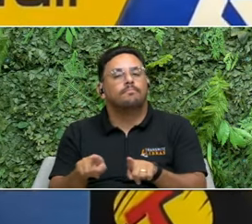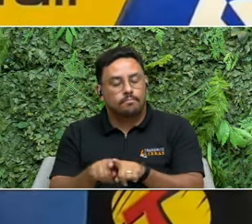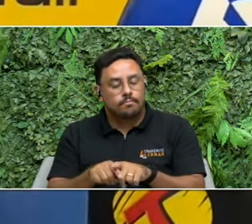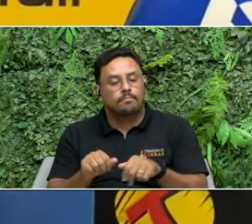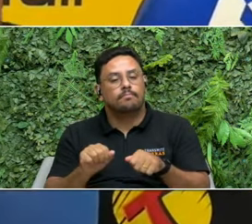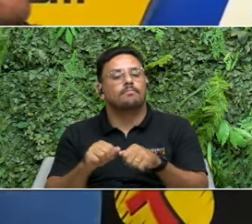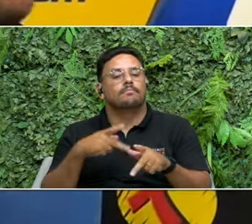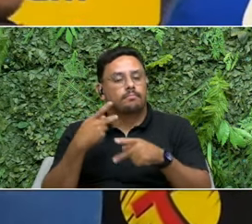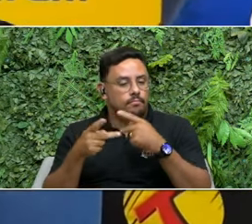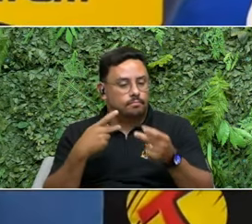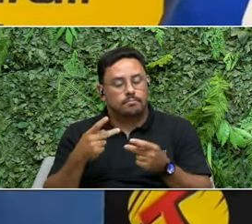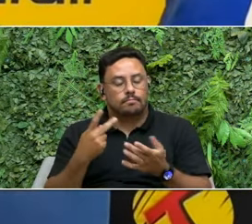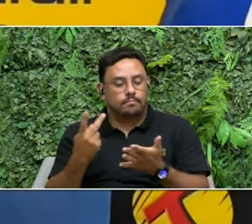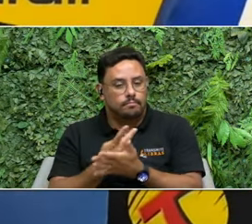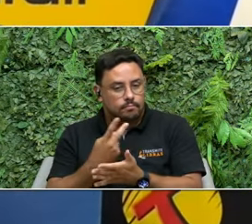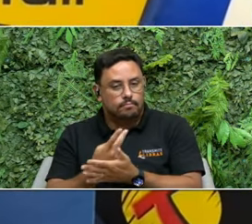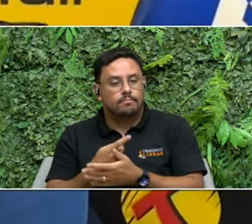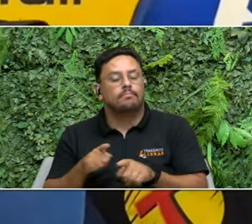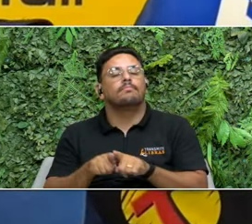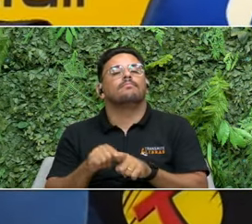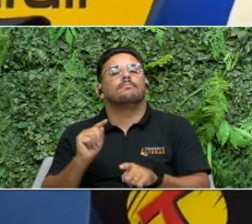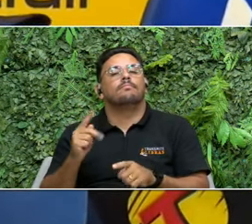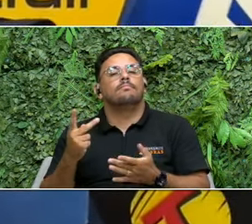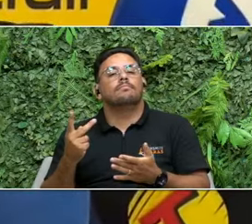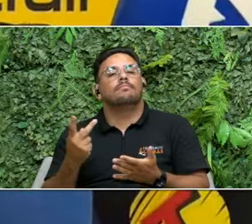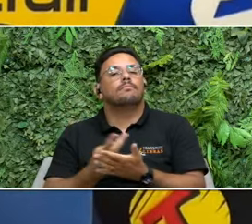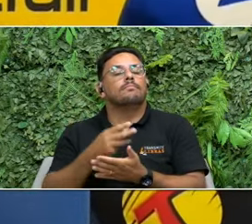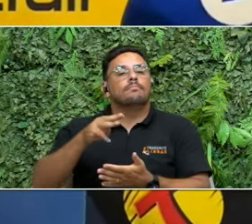podemos cometer errores la sit